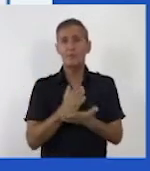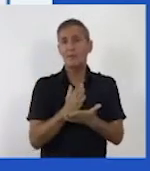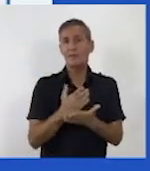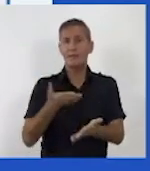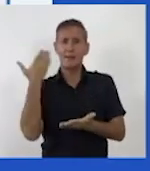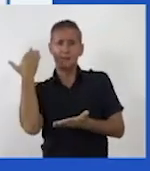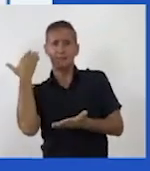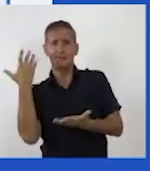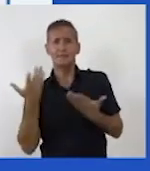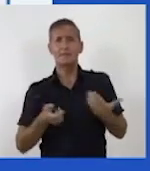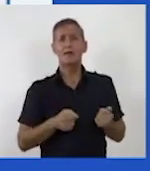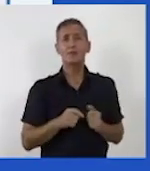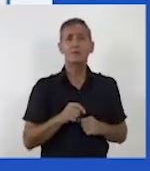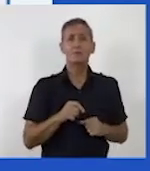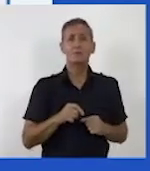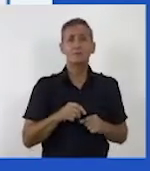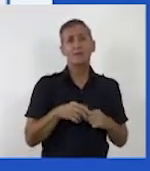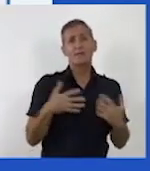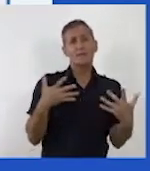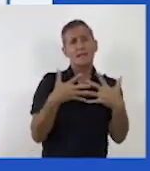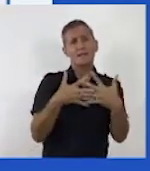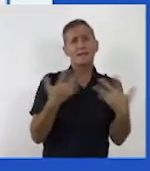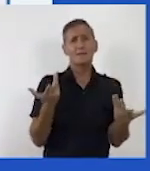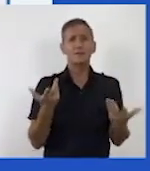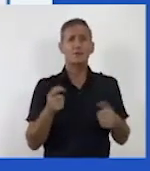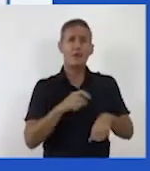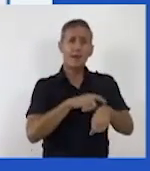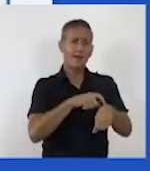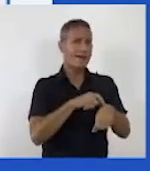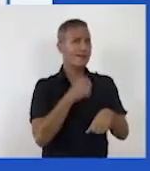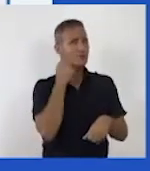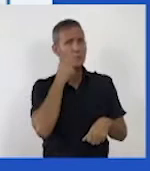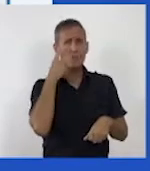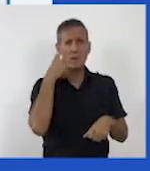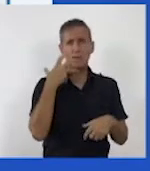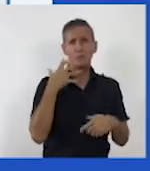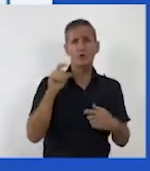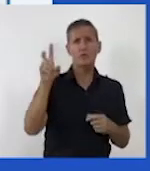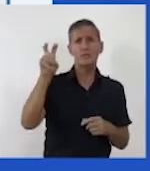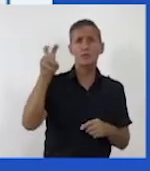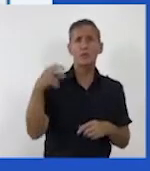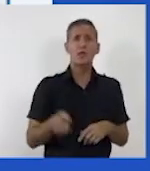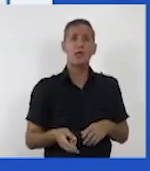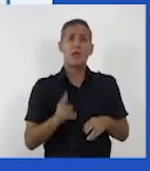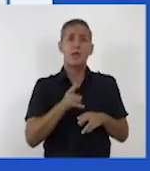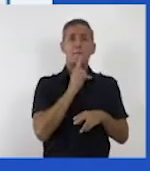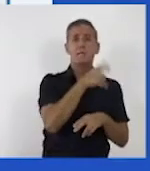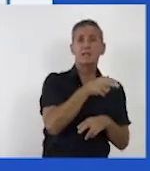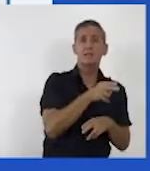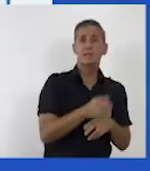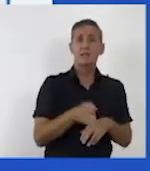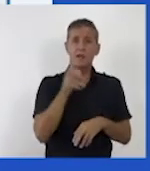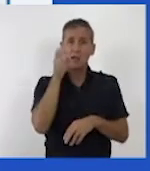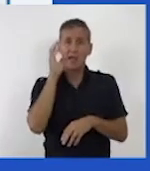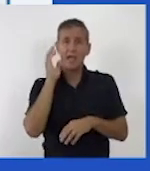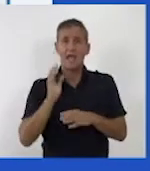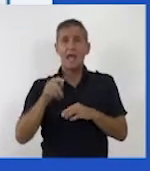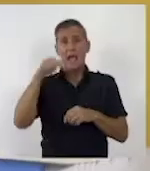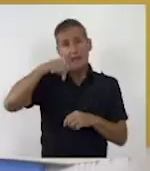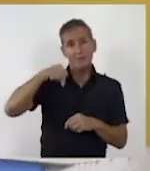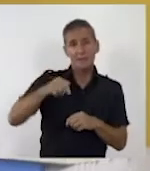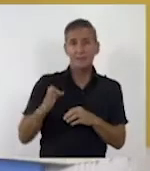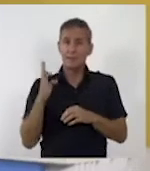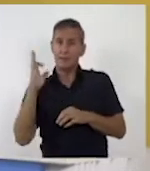clases anteriores y que se refiere a los tiempos fundamentales del verbo al pretérito al presente y al futuro